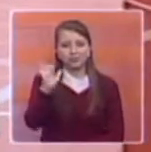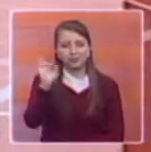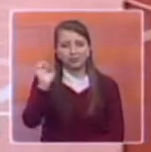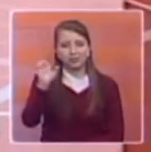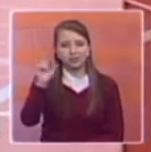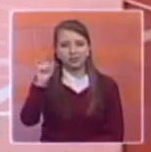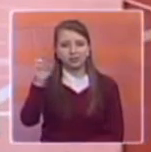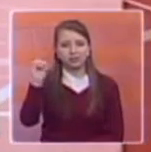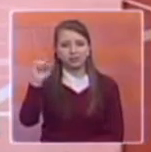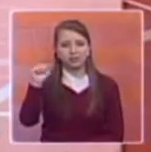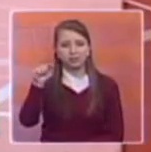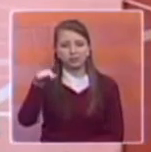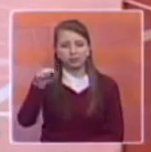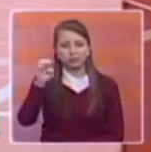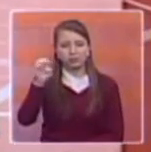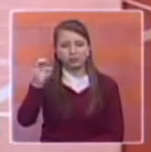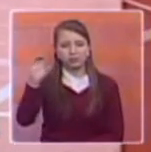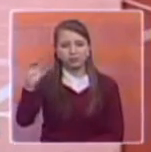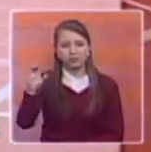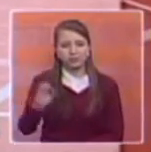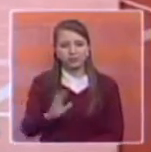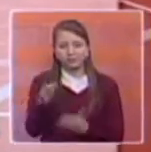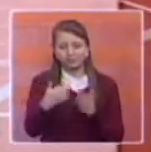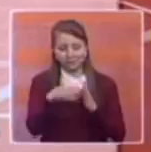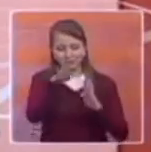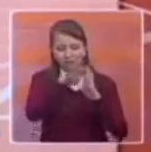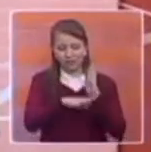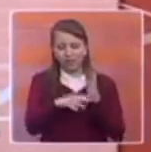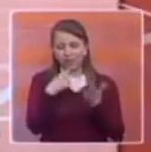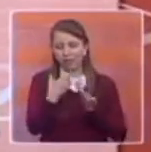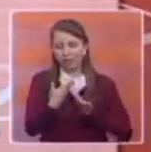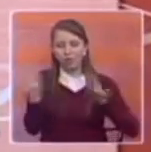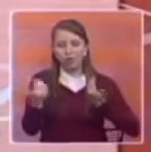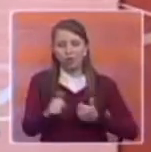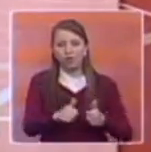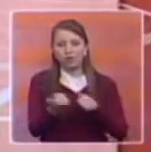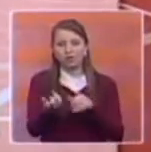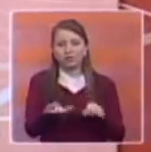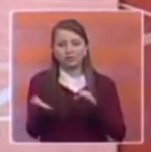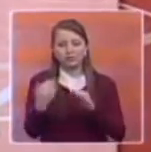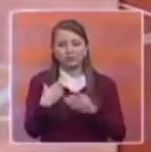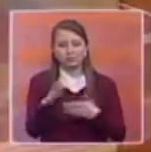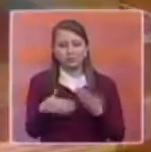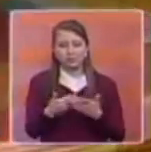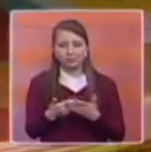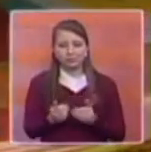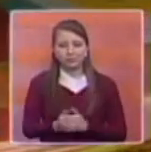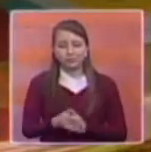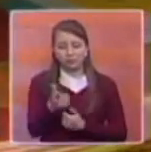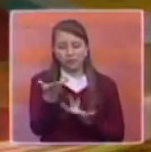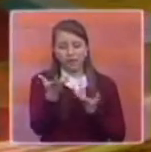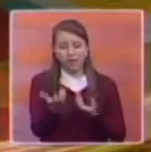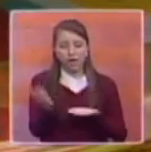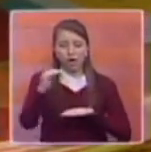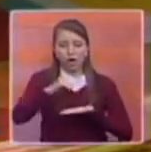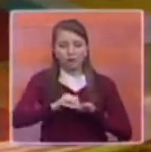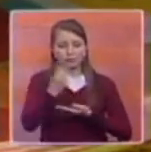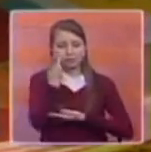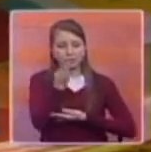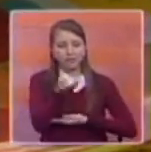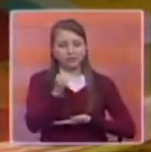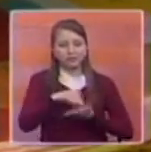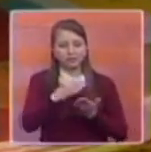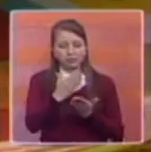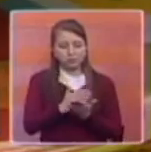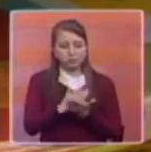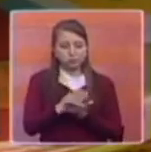www.telerama.es. Ahí puede encontrar usted esta receta o cualquier receta que usted quiera que yo haya preparado